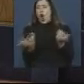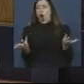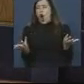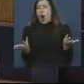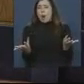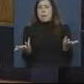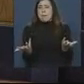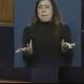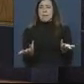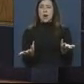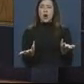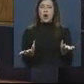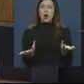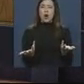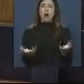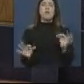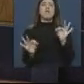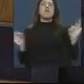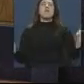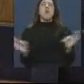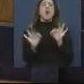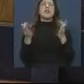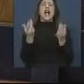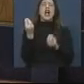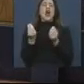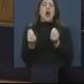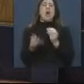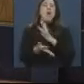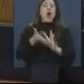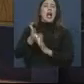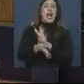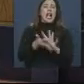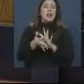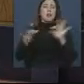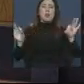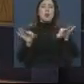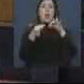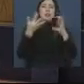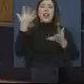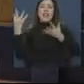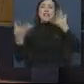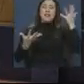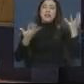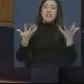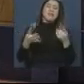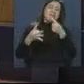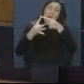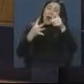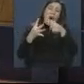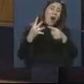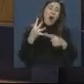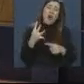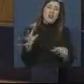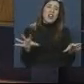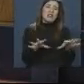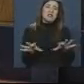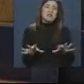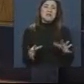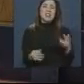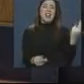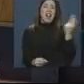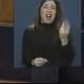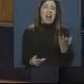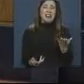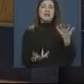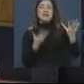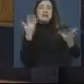transmitir la música del festival, o en fin, otras manifestaciones artísticas también